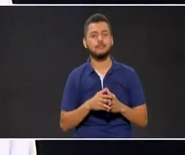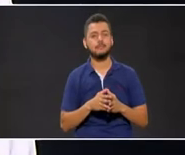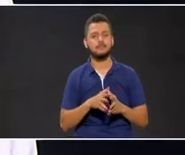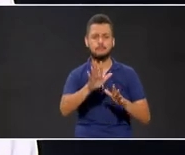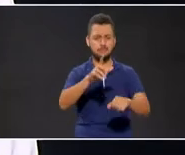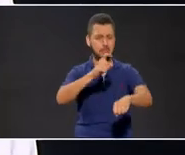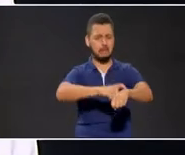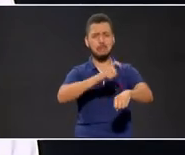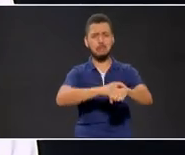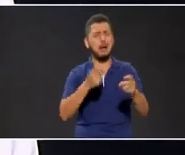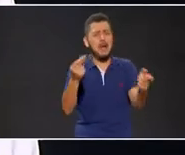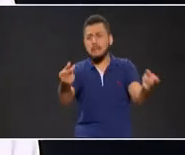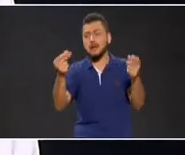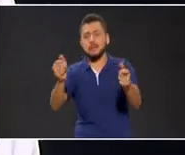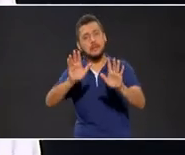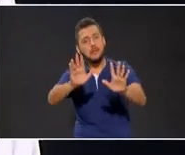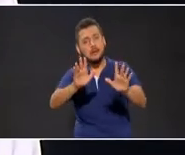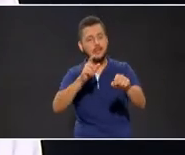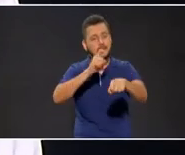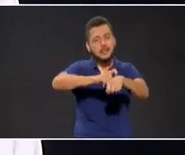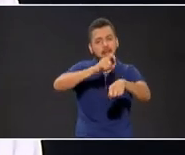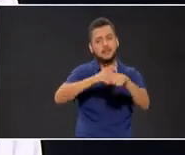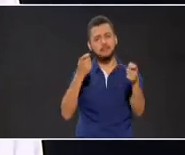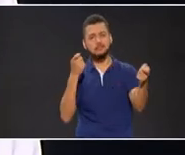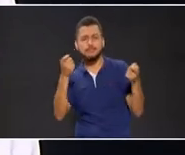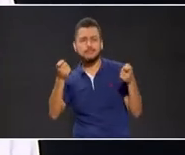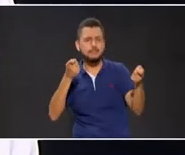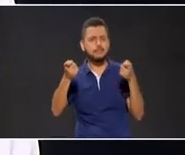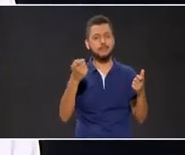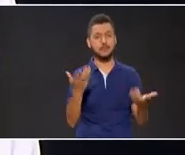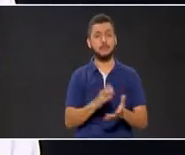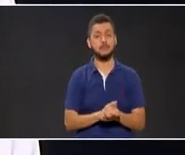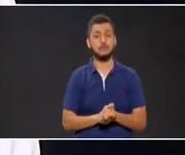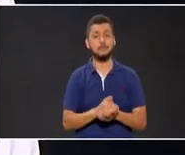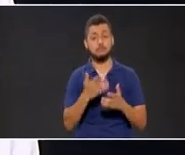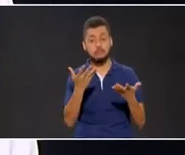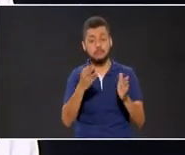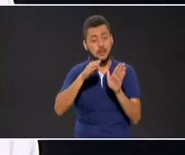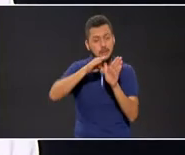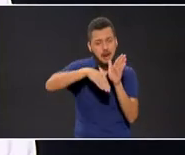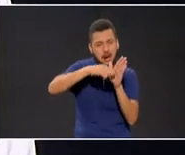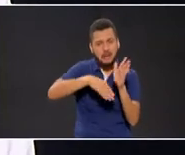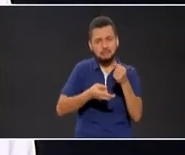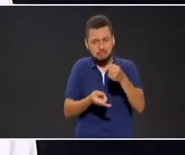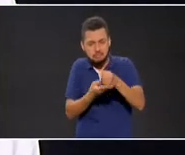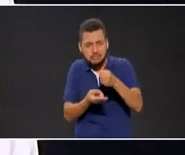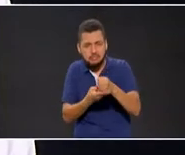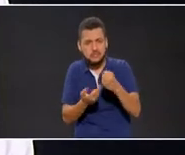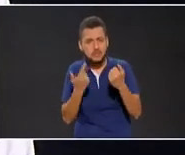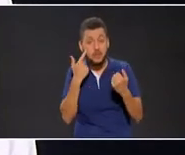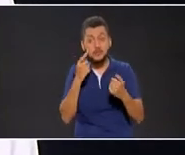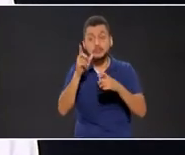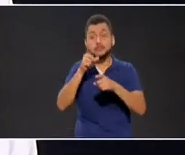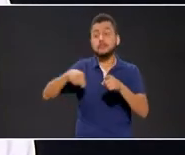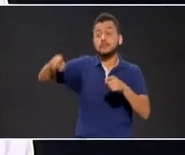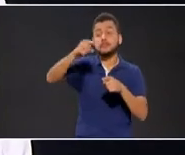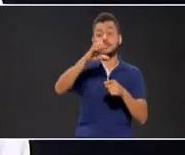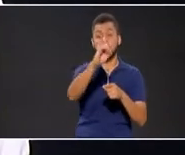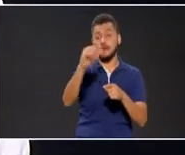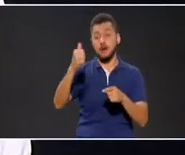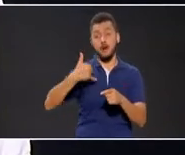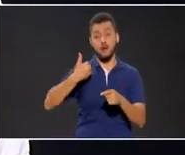hoy hay que implementarlo lo más económico para la sociedad pero al mismo tiempo lo más sabio por consiguiente hay que contar con